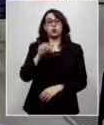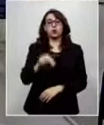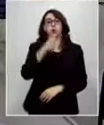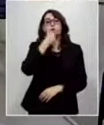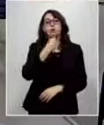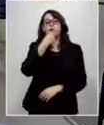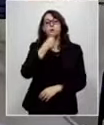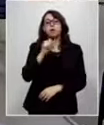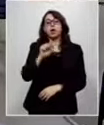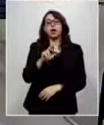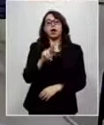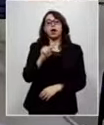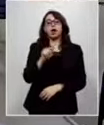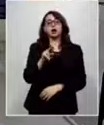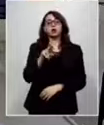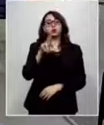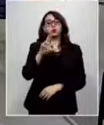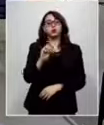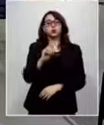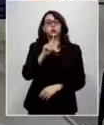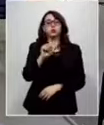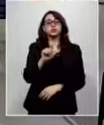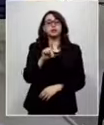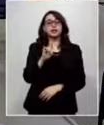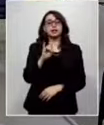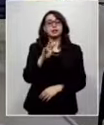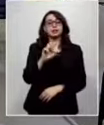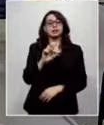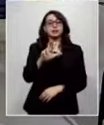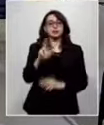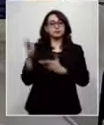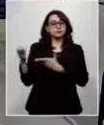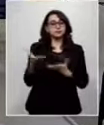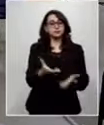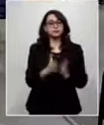y del Consejo de la Judicatura Federal. Por favor.